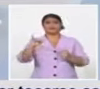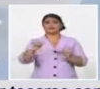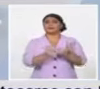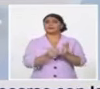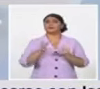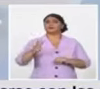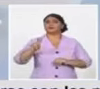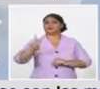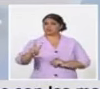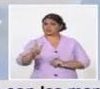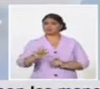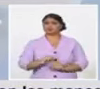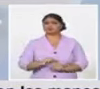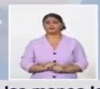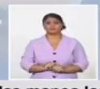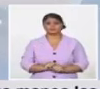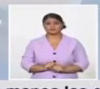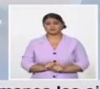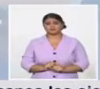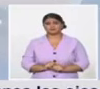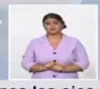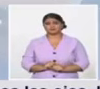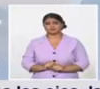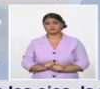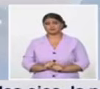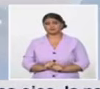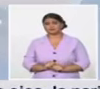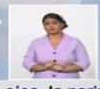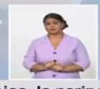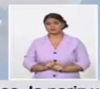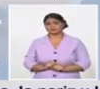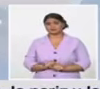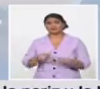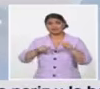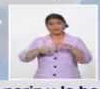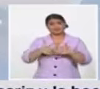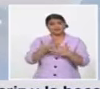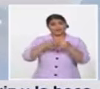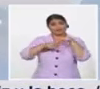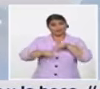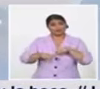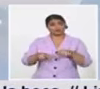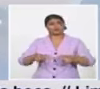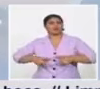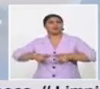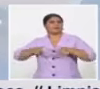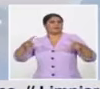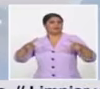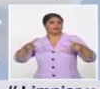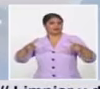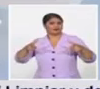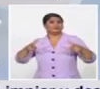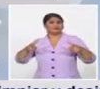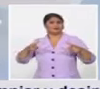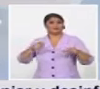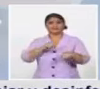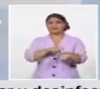personas. Creo que es la cifra más alta que hemos tenido de activos, por lo menos en los últimos 3